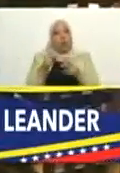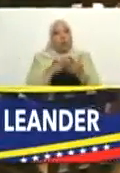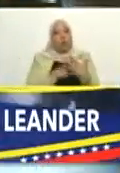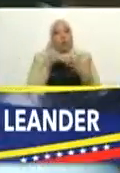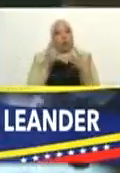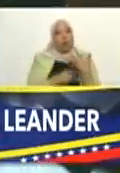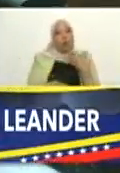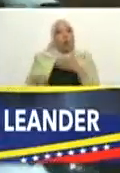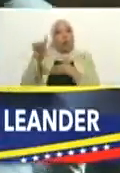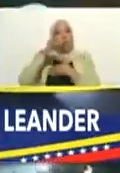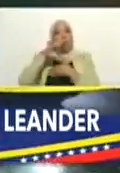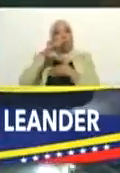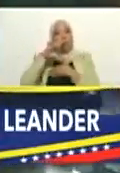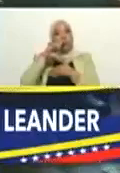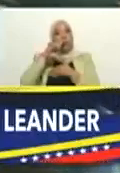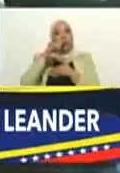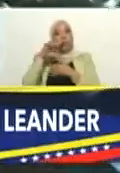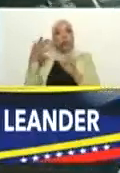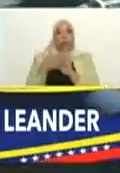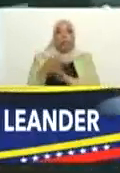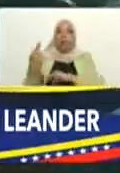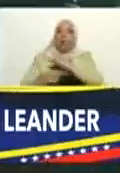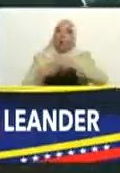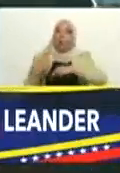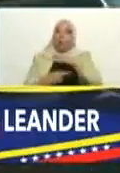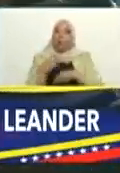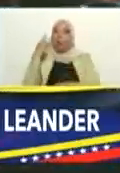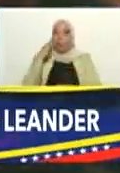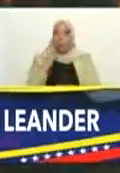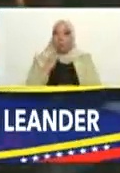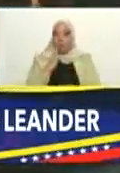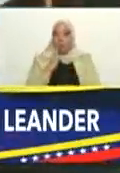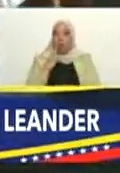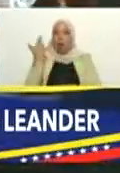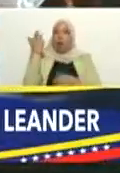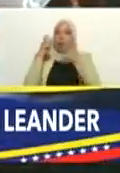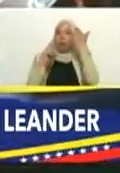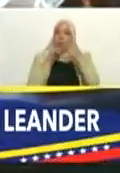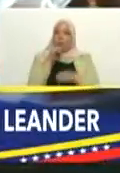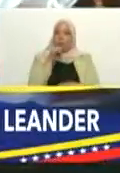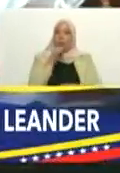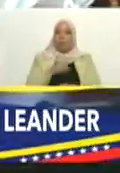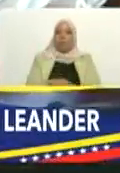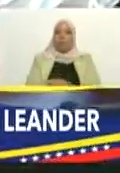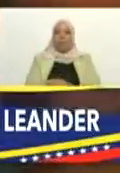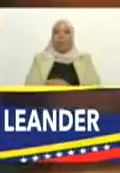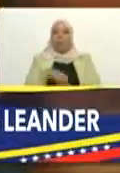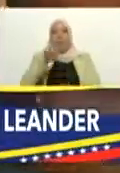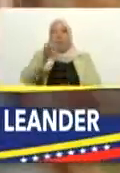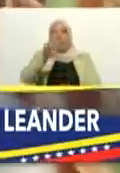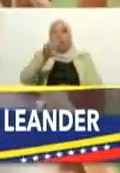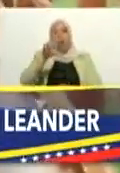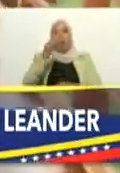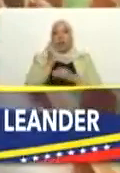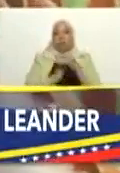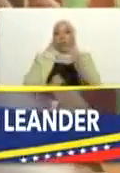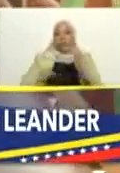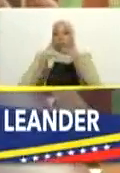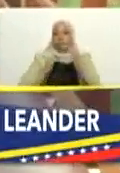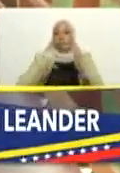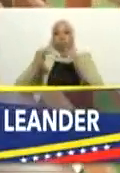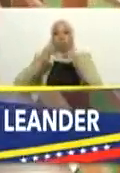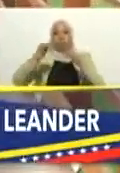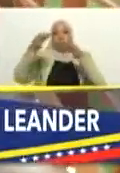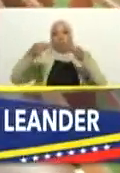proyecto latinoamericano que hoy representa la revolución bolivariana, la revolución chavista. Estuvimos recorriendo sus tres pisos, presidente, de verdad